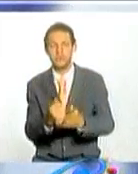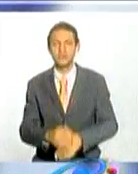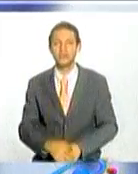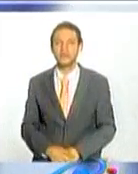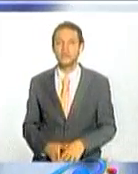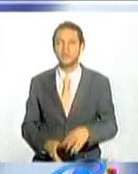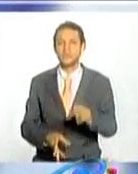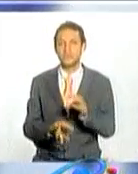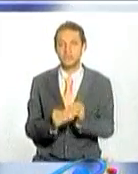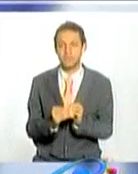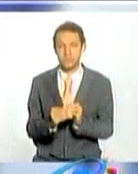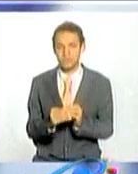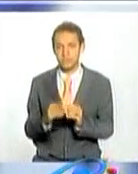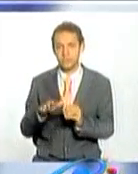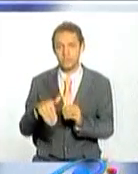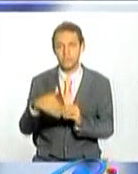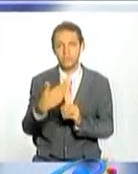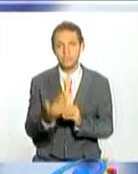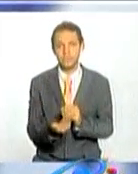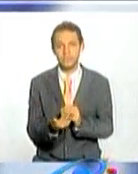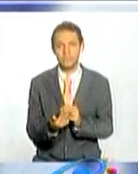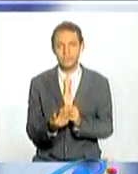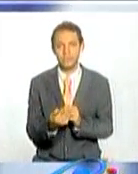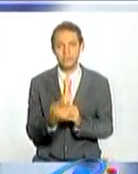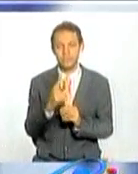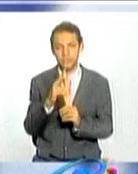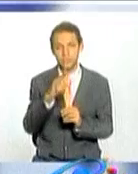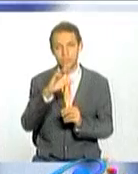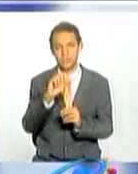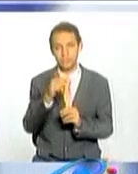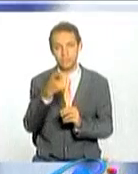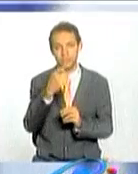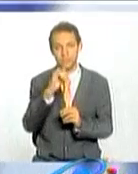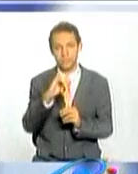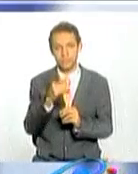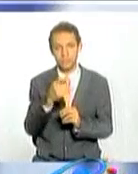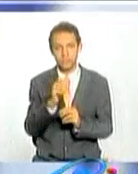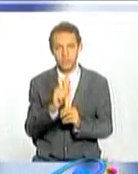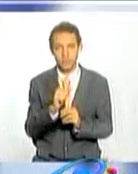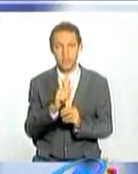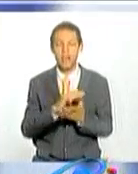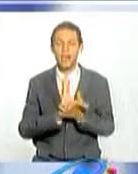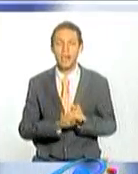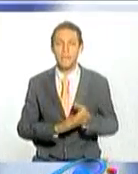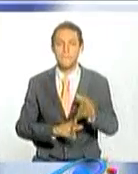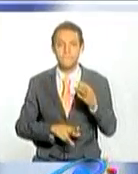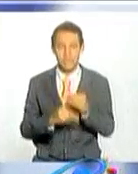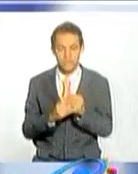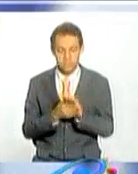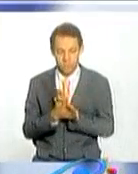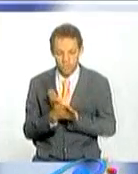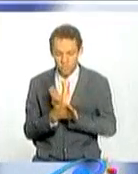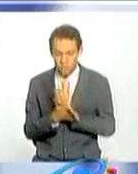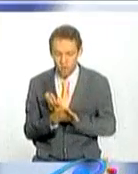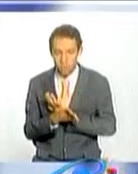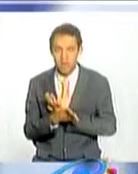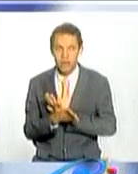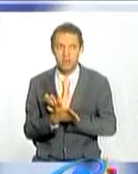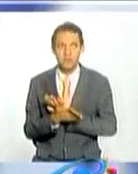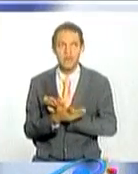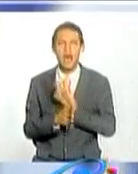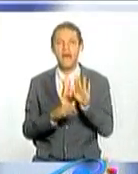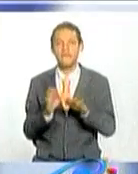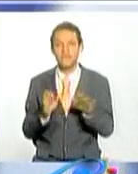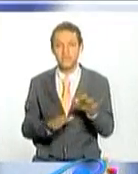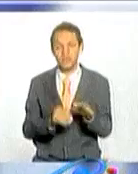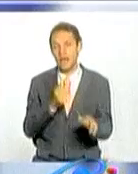Esta otra parte que vemos aquí arriba es la vejiga. La vejiga también es un órgano que, estando en represión, lleno, que la